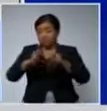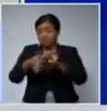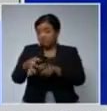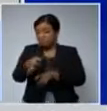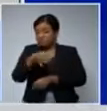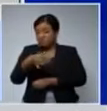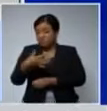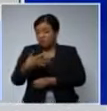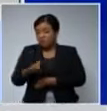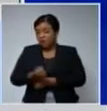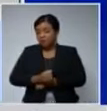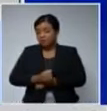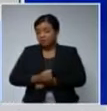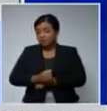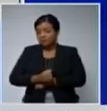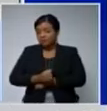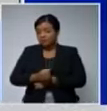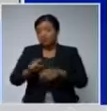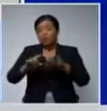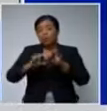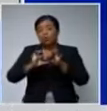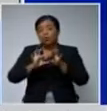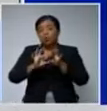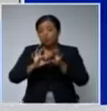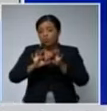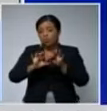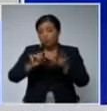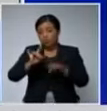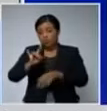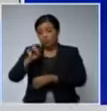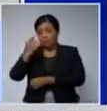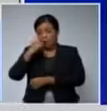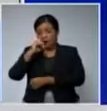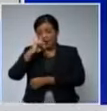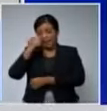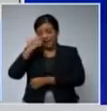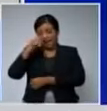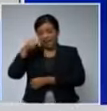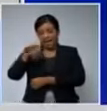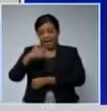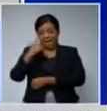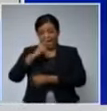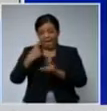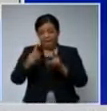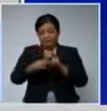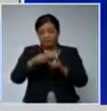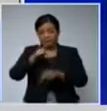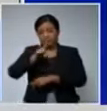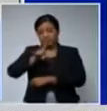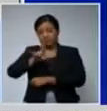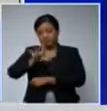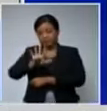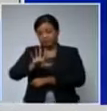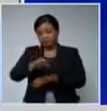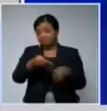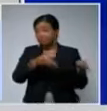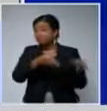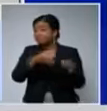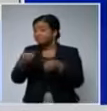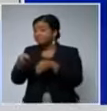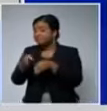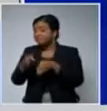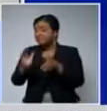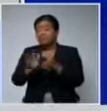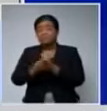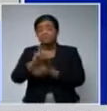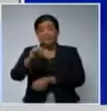municipio Guanajay, con una tasa de 194. Le sigue el Mariel, San Cristóbal y